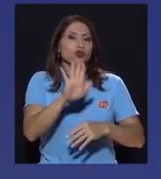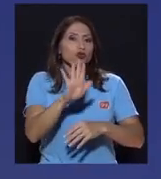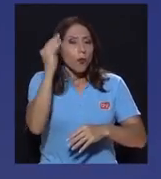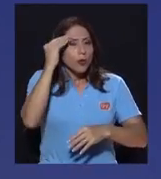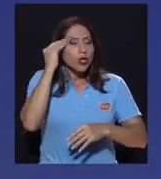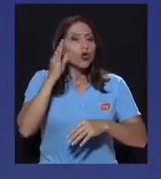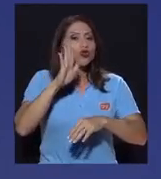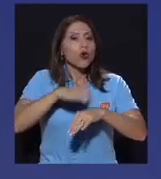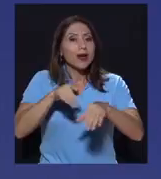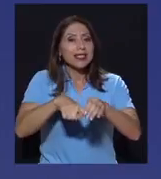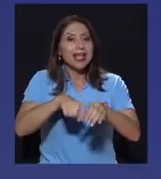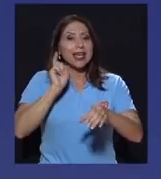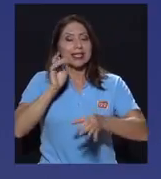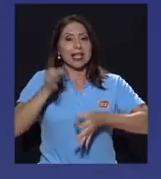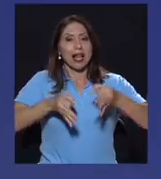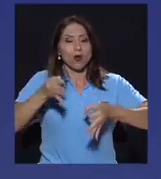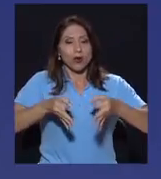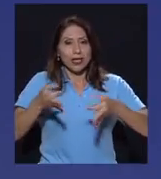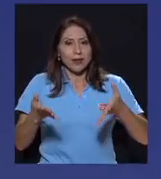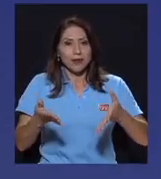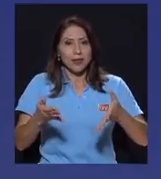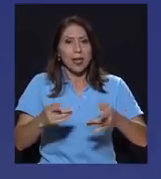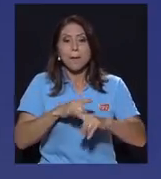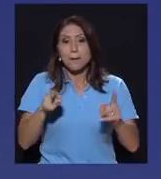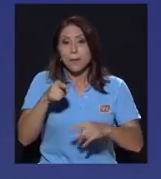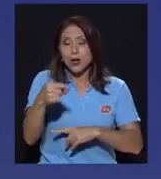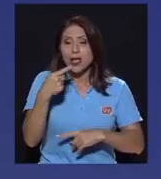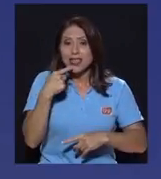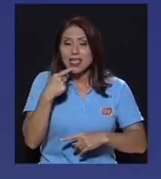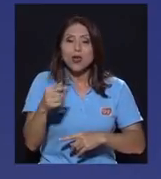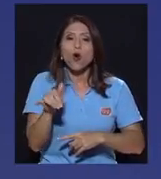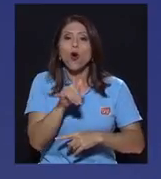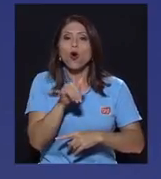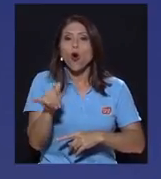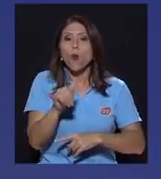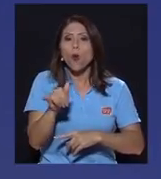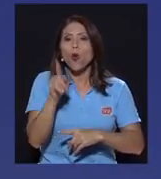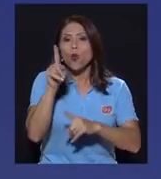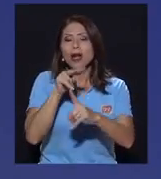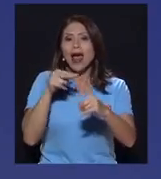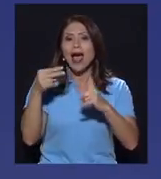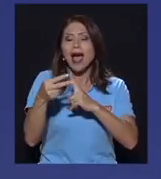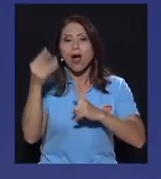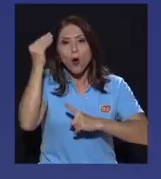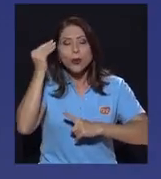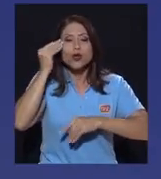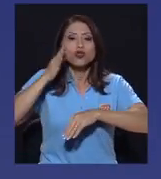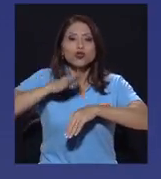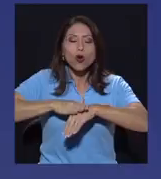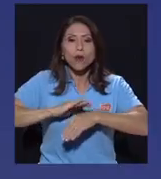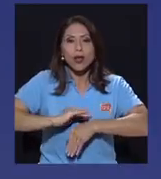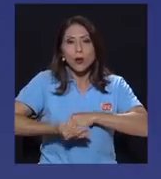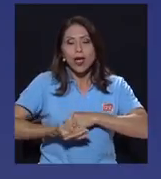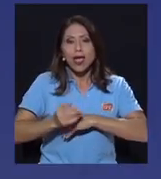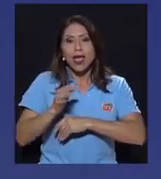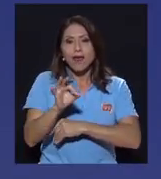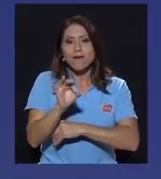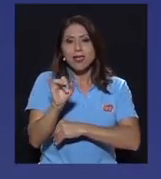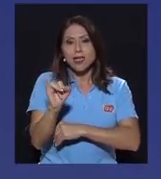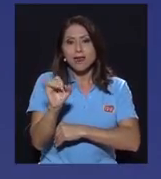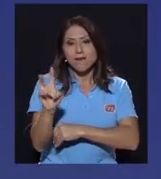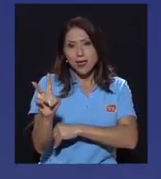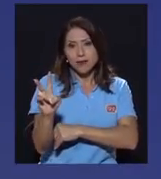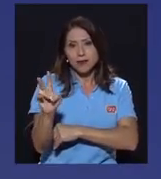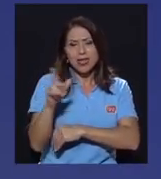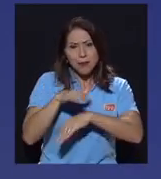a diferencia de lo que sí dijo como punto de vista en el caso de la fertilización in vitro que me llamó la atención pongo en estos dos casos